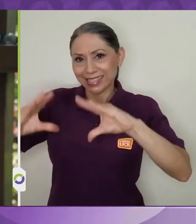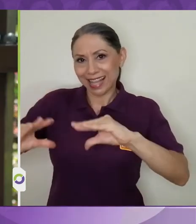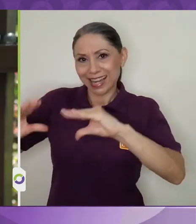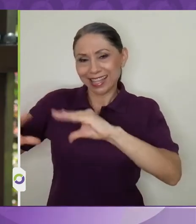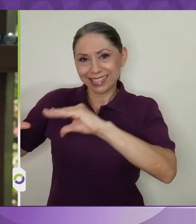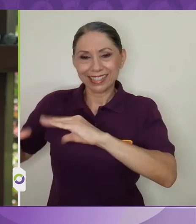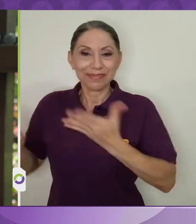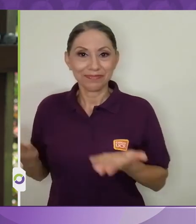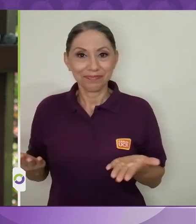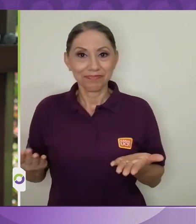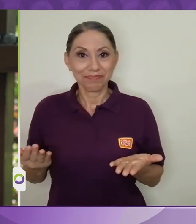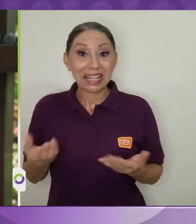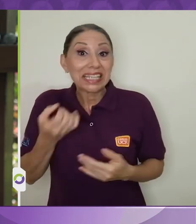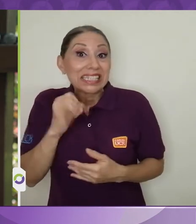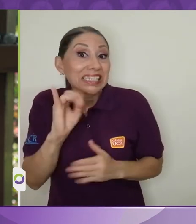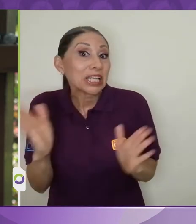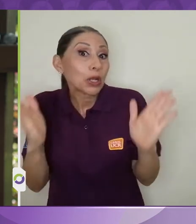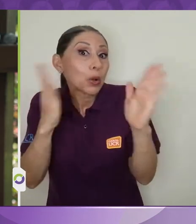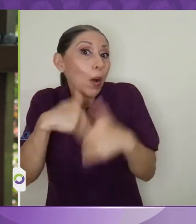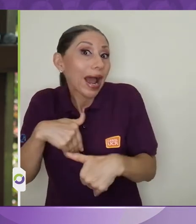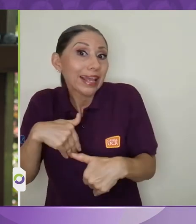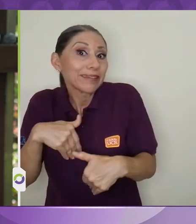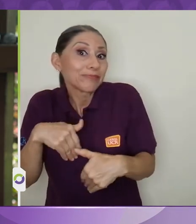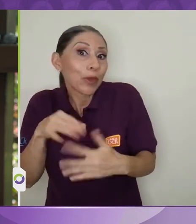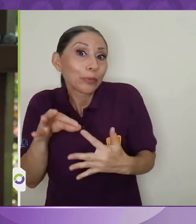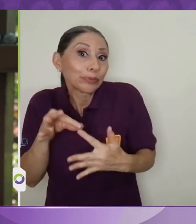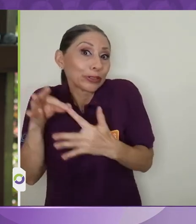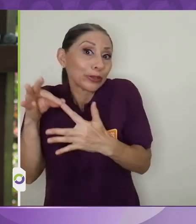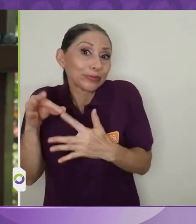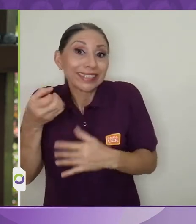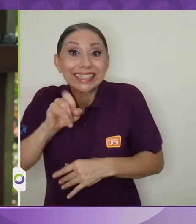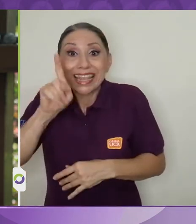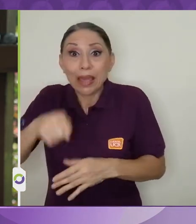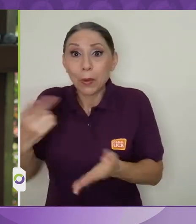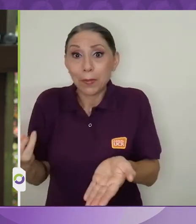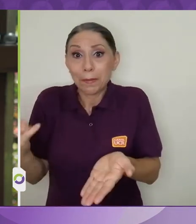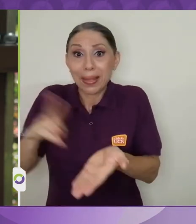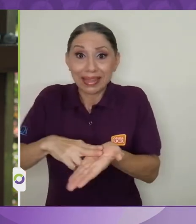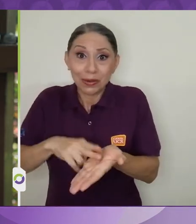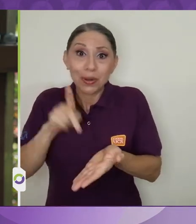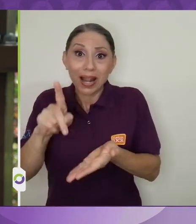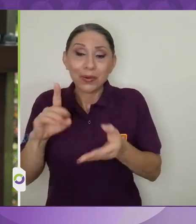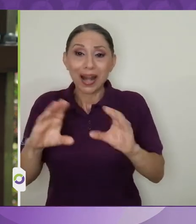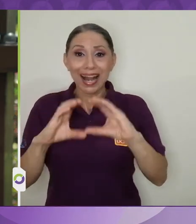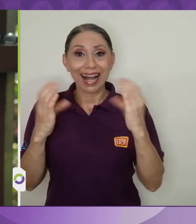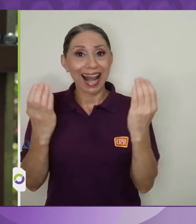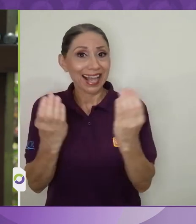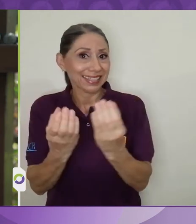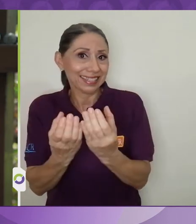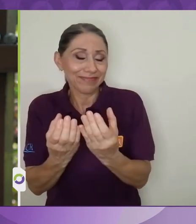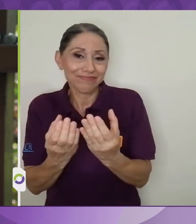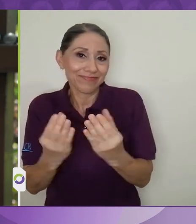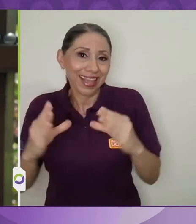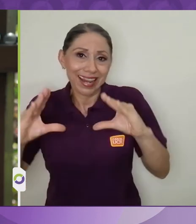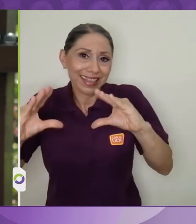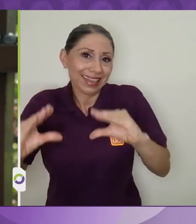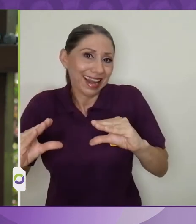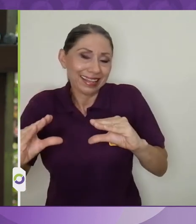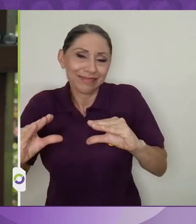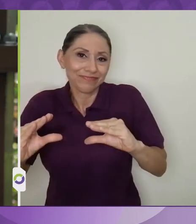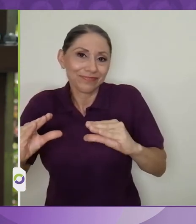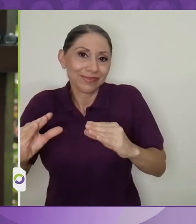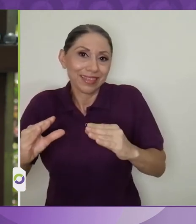si no hay de otra, ¿verdad? Y tengo que llevar esa clase y no puedo O sea, tengo que meter